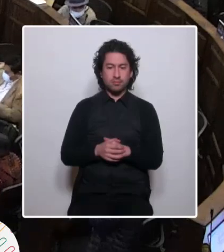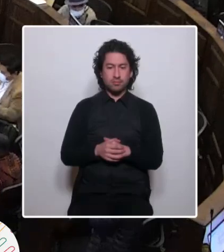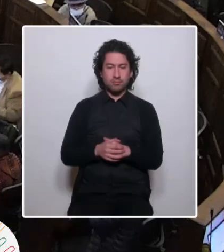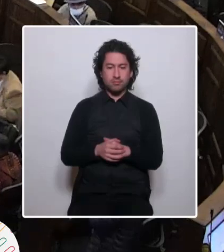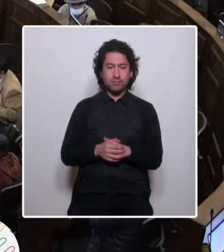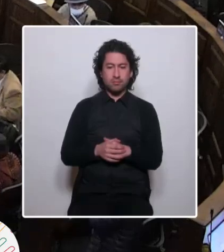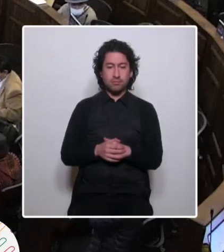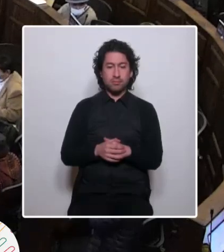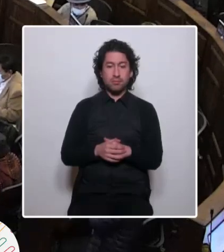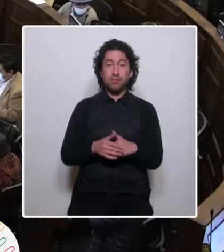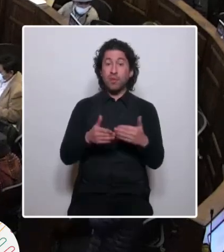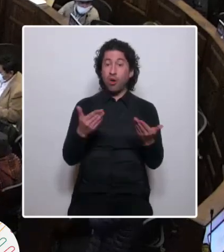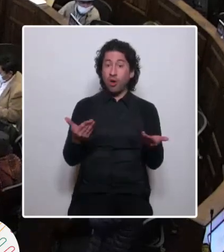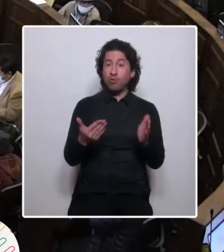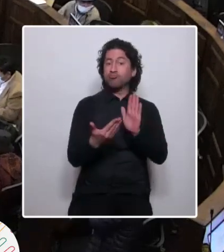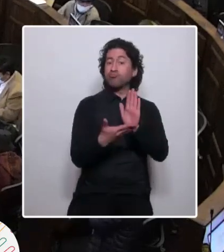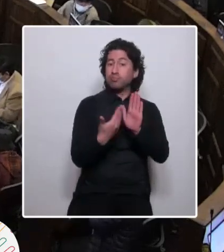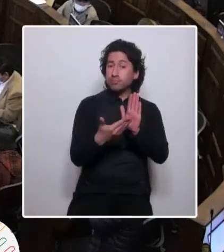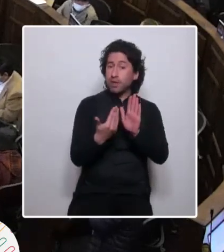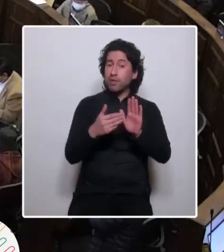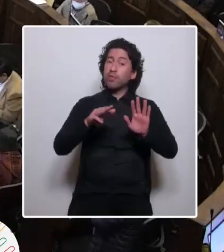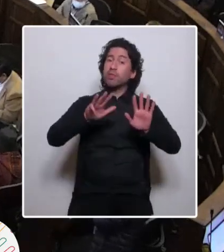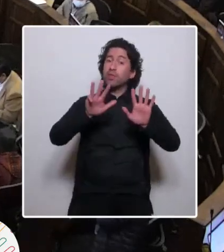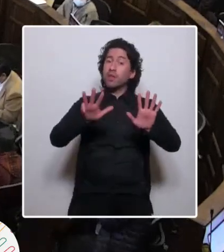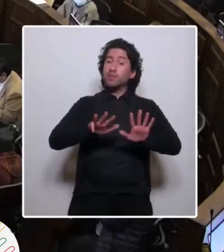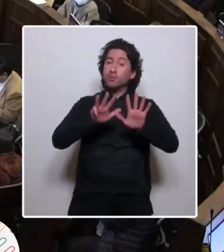Corresponde enseguida, en la página 19,